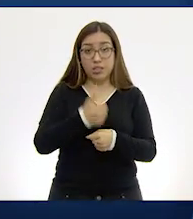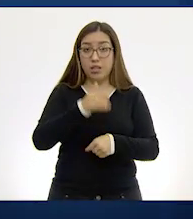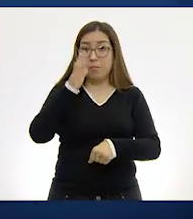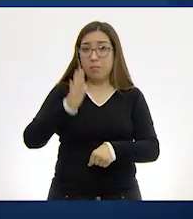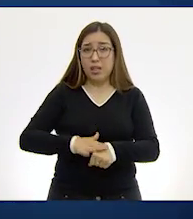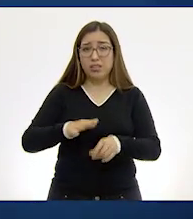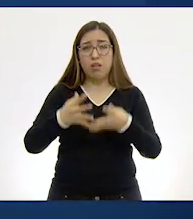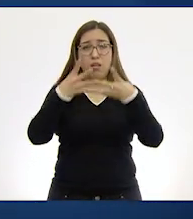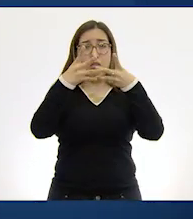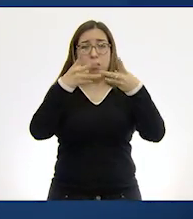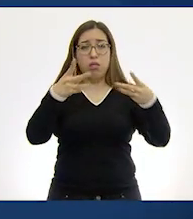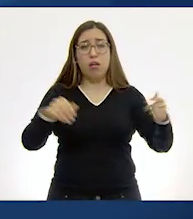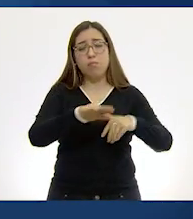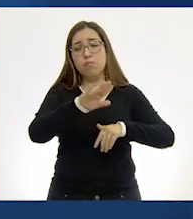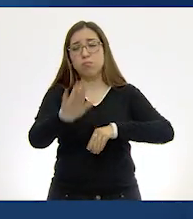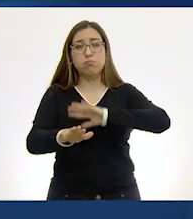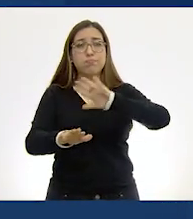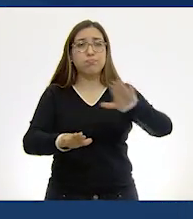masiva.